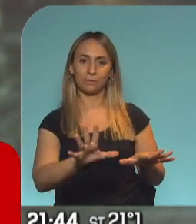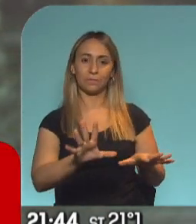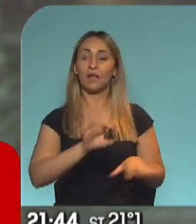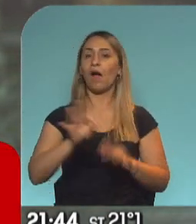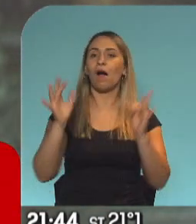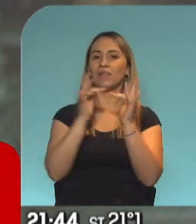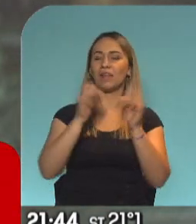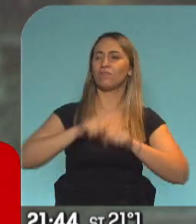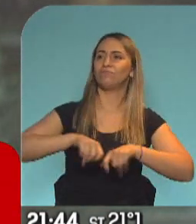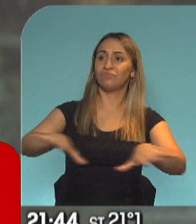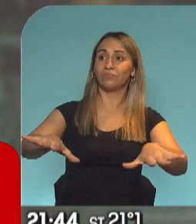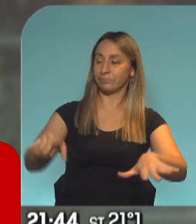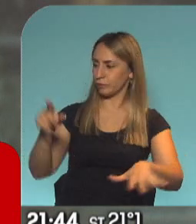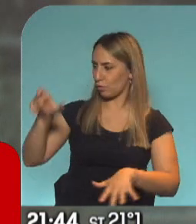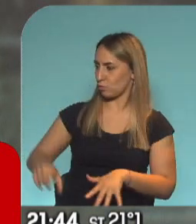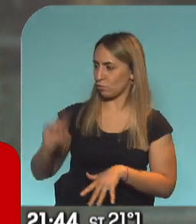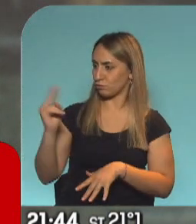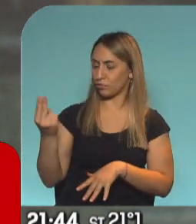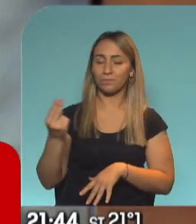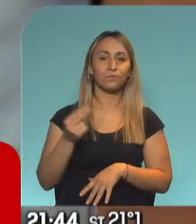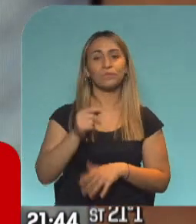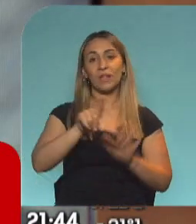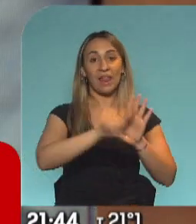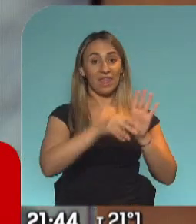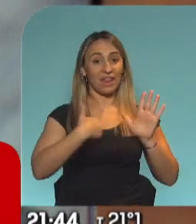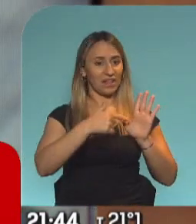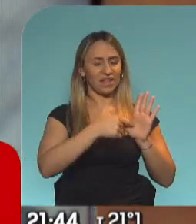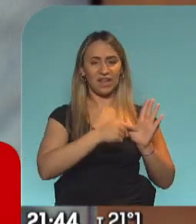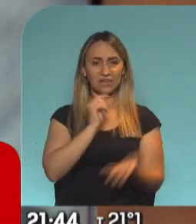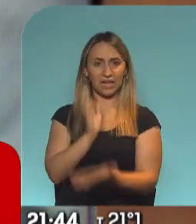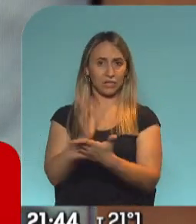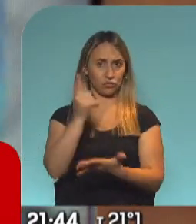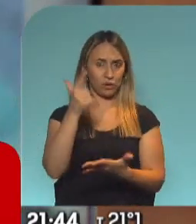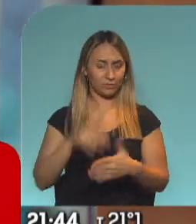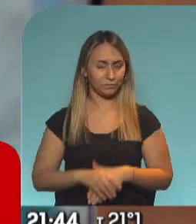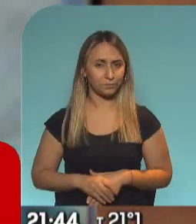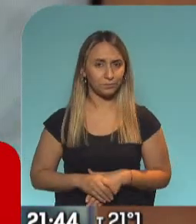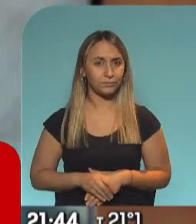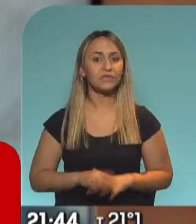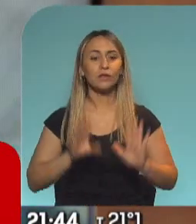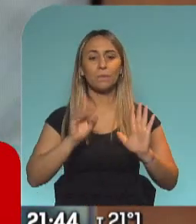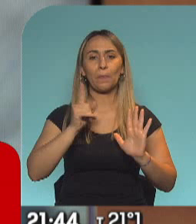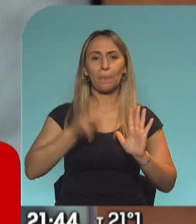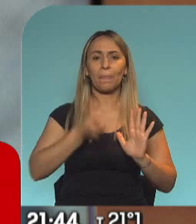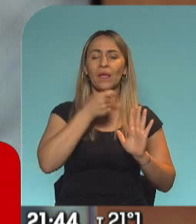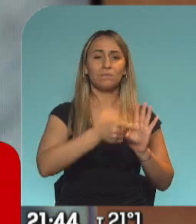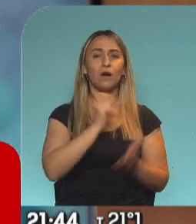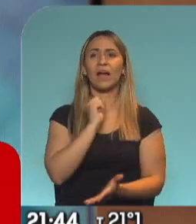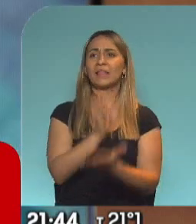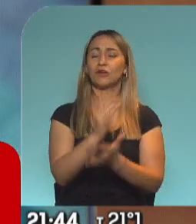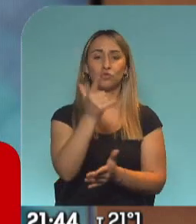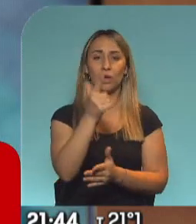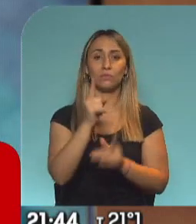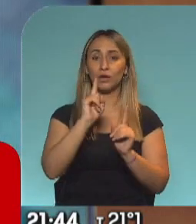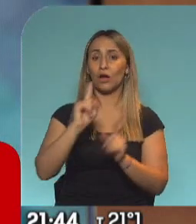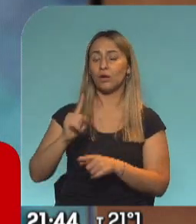terminó con una vida, hoy no está penado en la ley argentina. Y lo peor del caso, más allá de no estar penalizado, es que la condena termina siendo